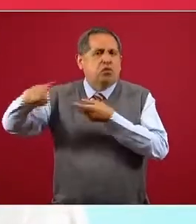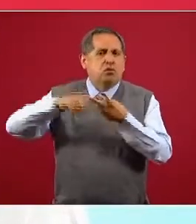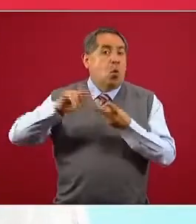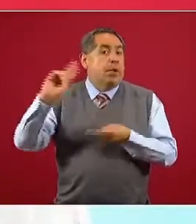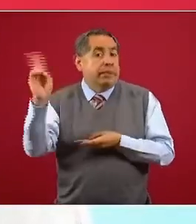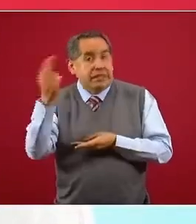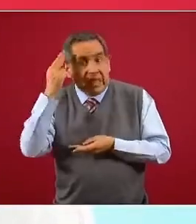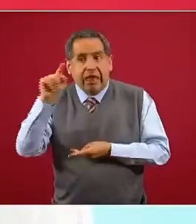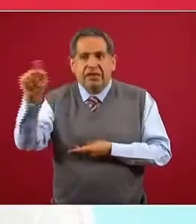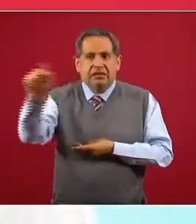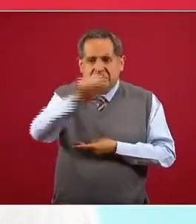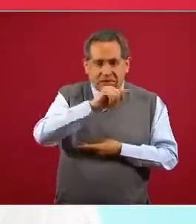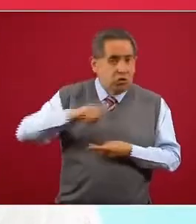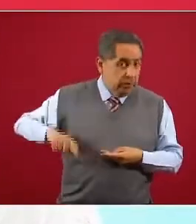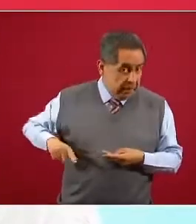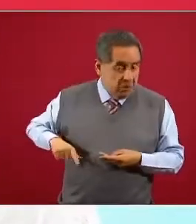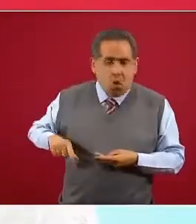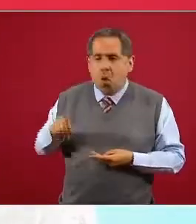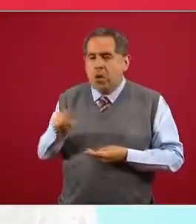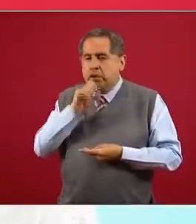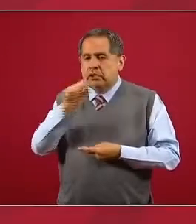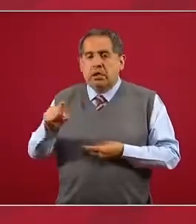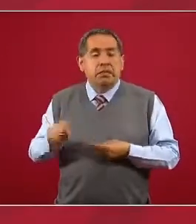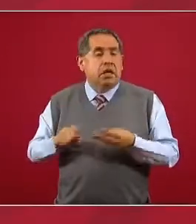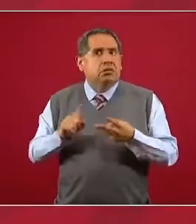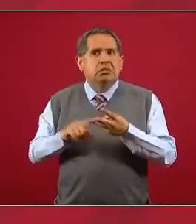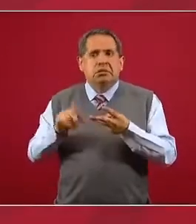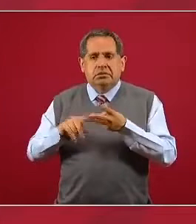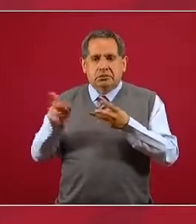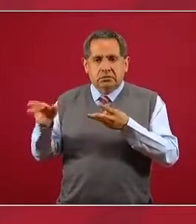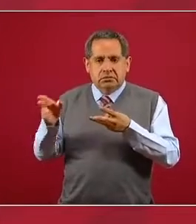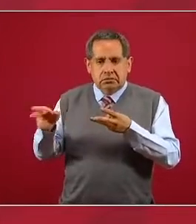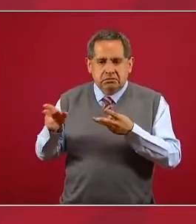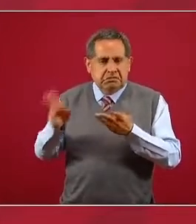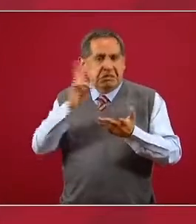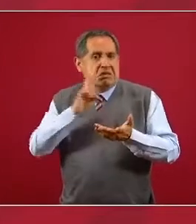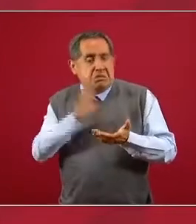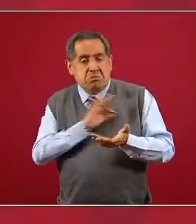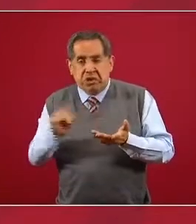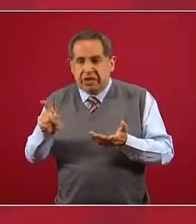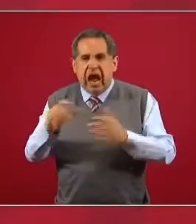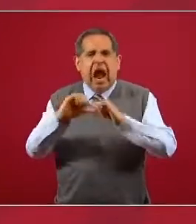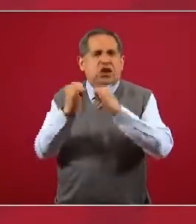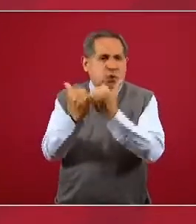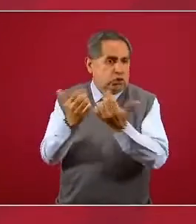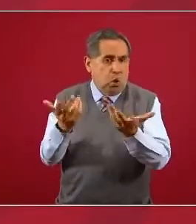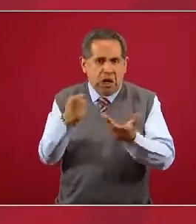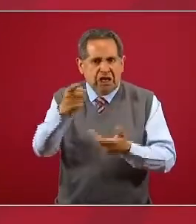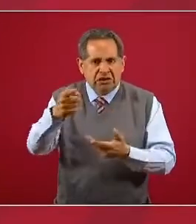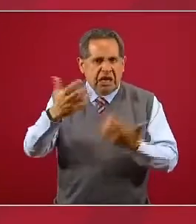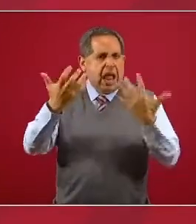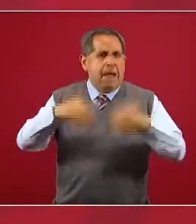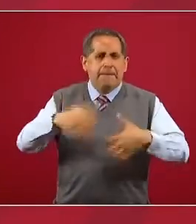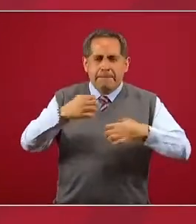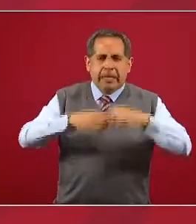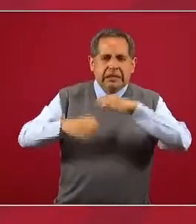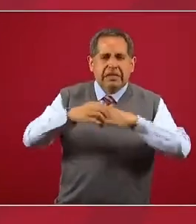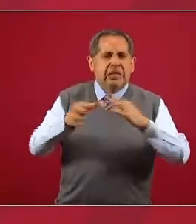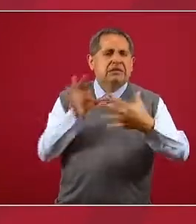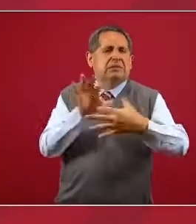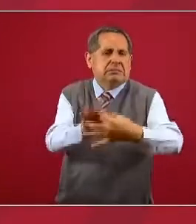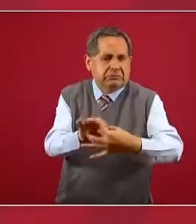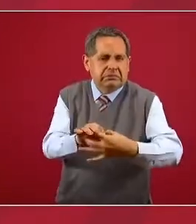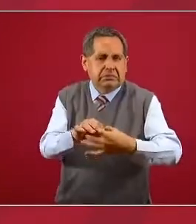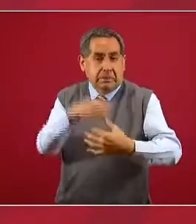universidades públicas y también de posibles asociaciones con empresas